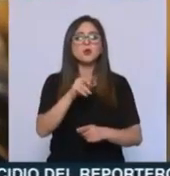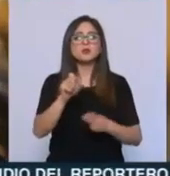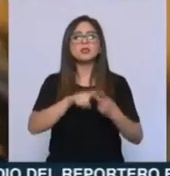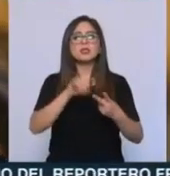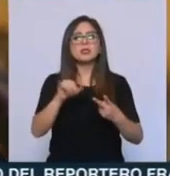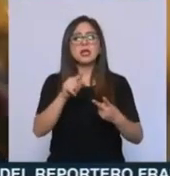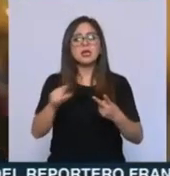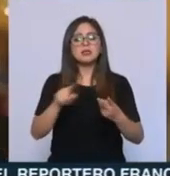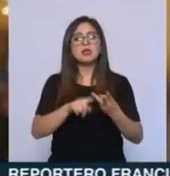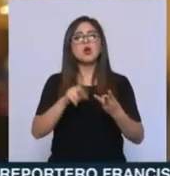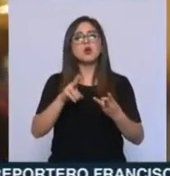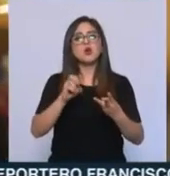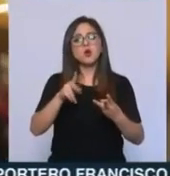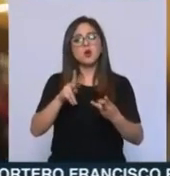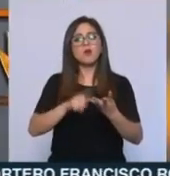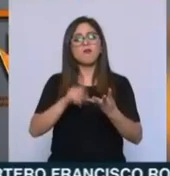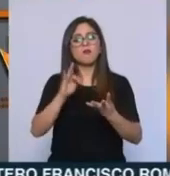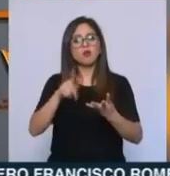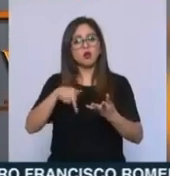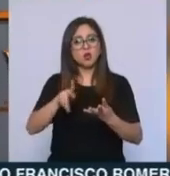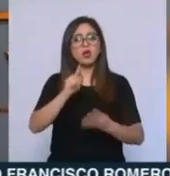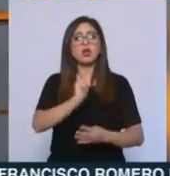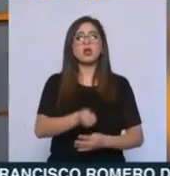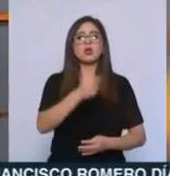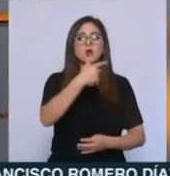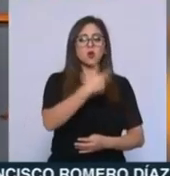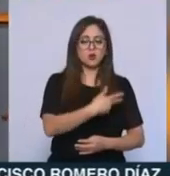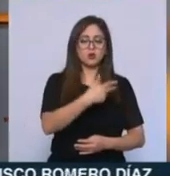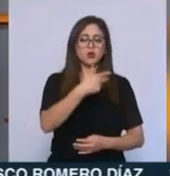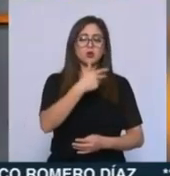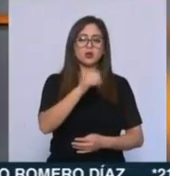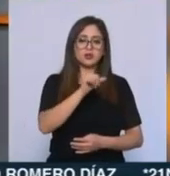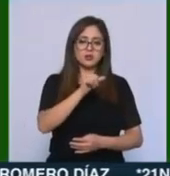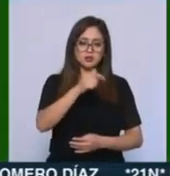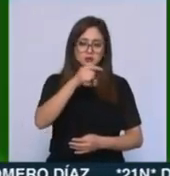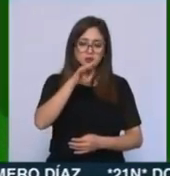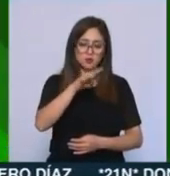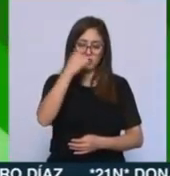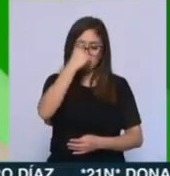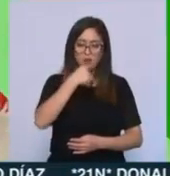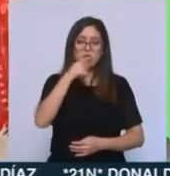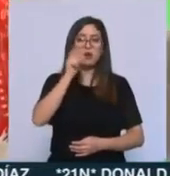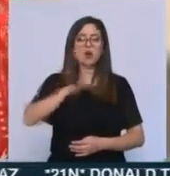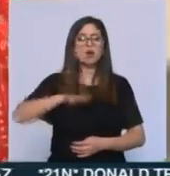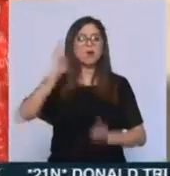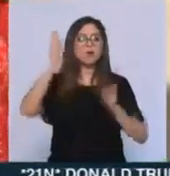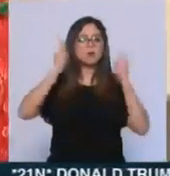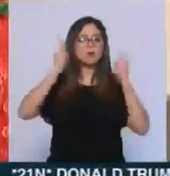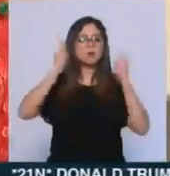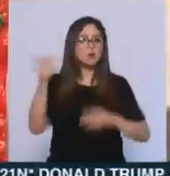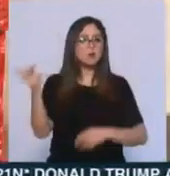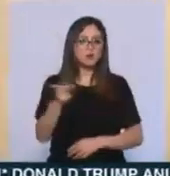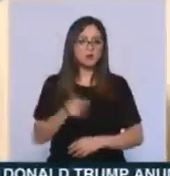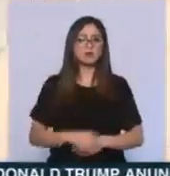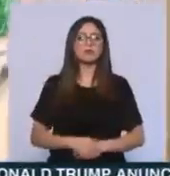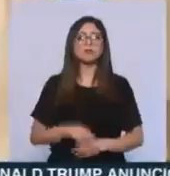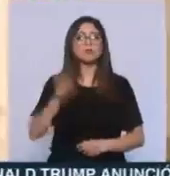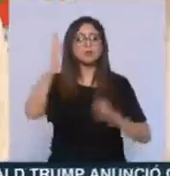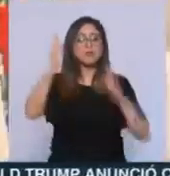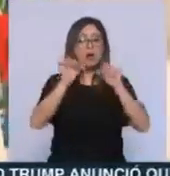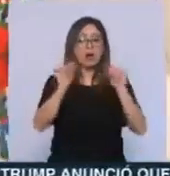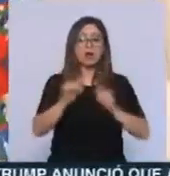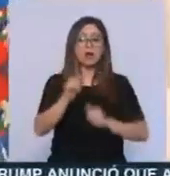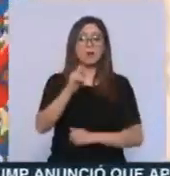jazz, rock y funk a las 18 y 19 horas en el Museo del Pulque. El Museo de Arte